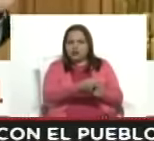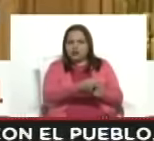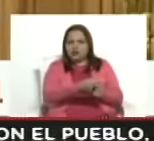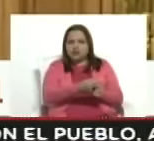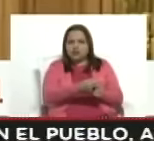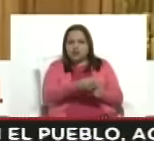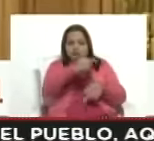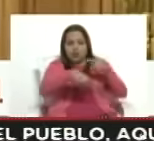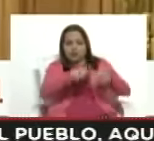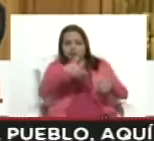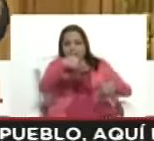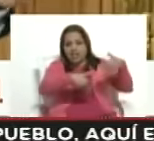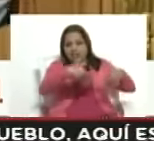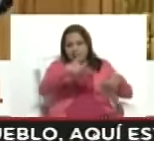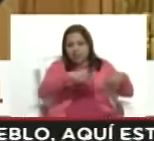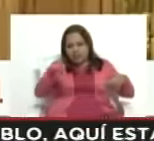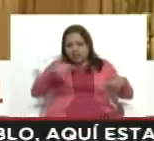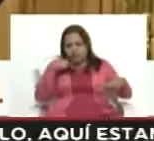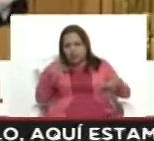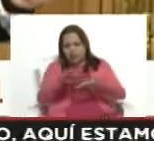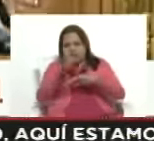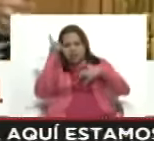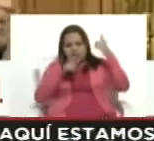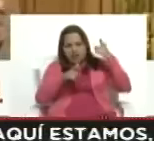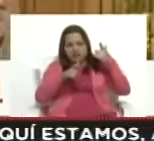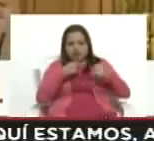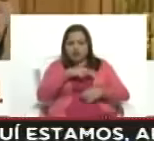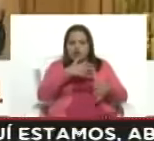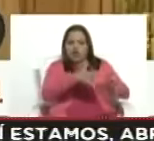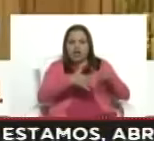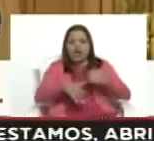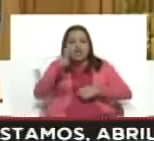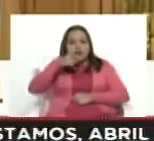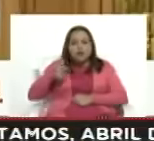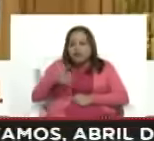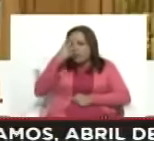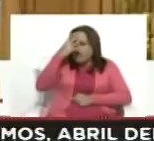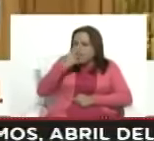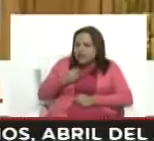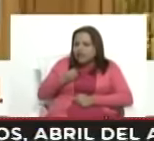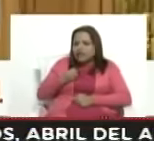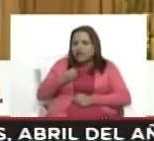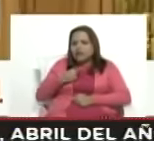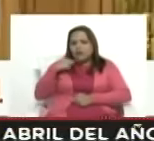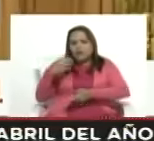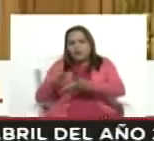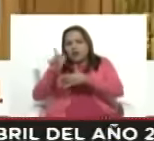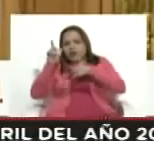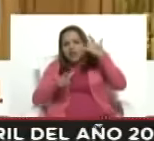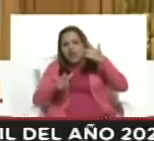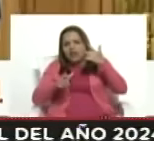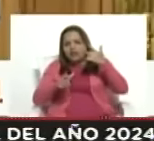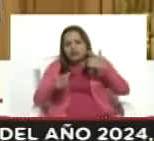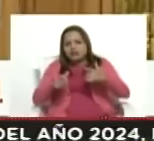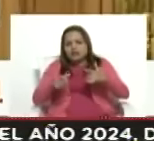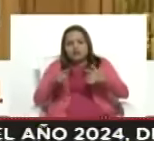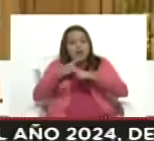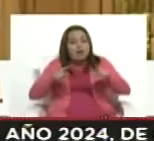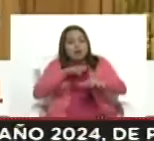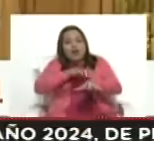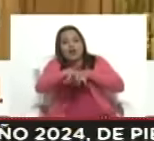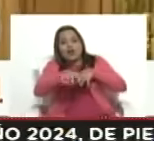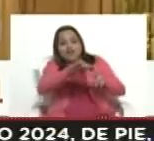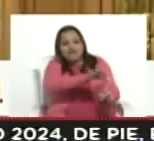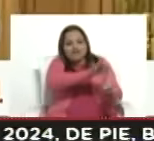próximas elecciones nosotros ganamos. Y el pueblo con el dolor de perder al comandante, ¡pum! Pero el pueblo salió en su mayoría y eligió a